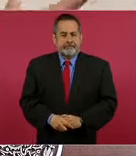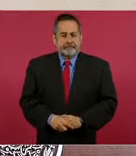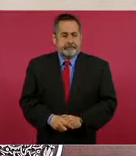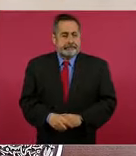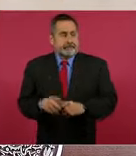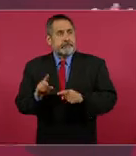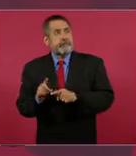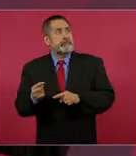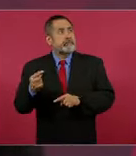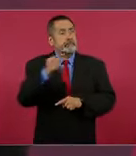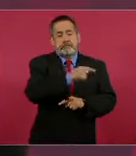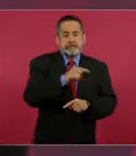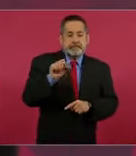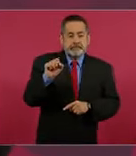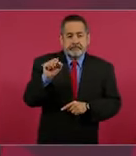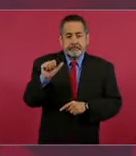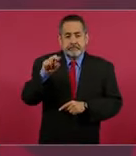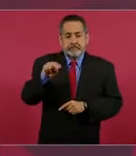Santana,